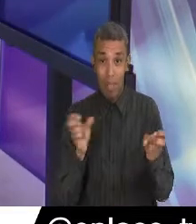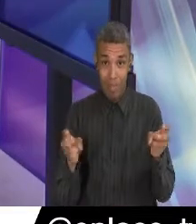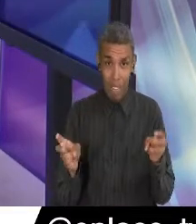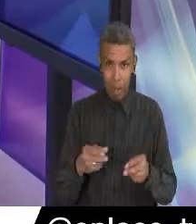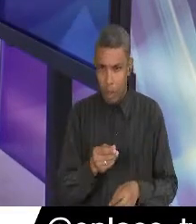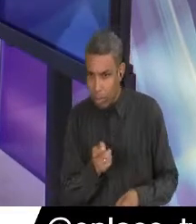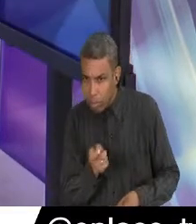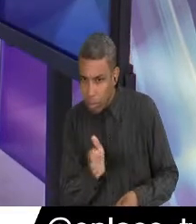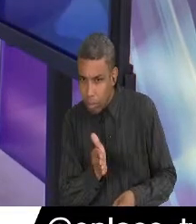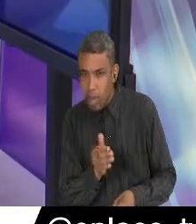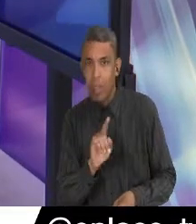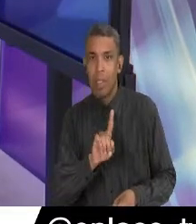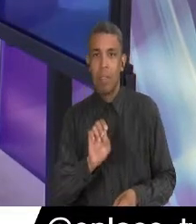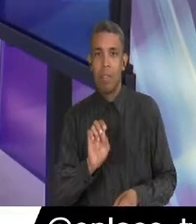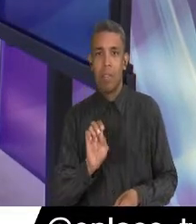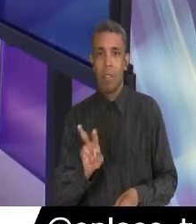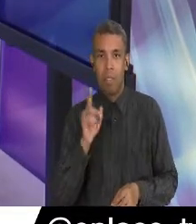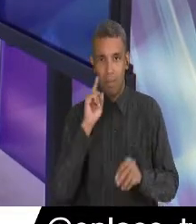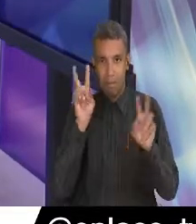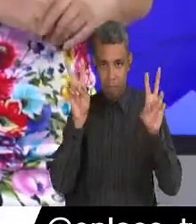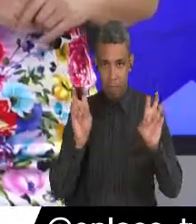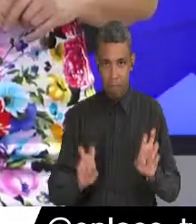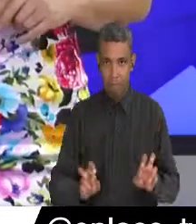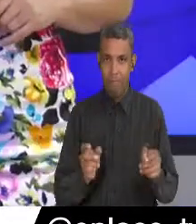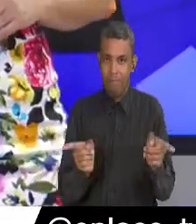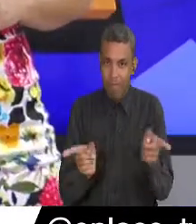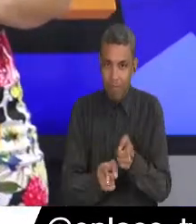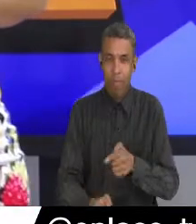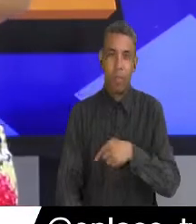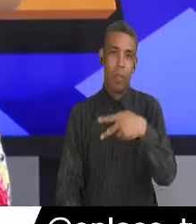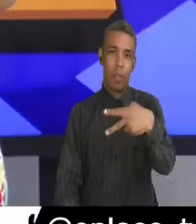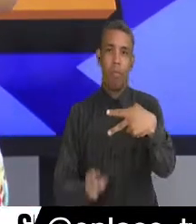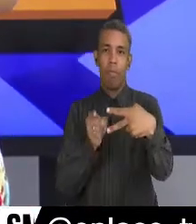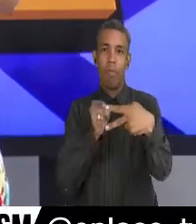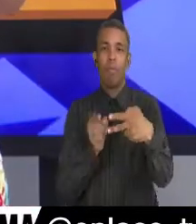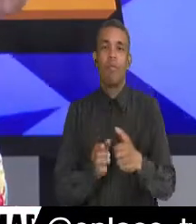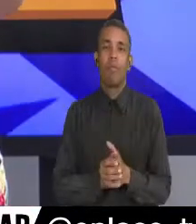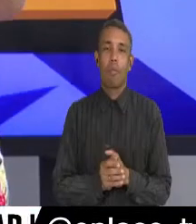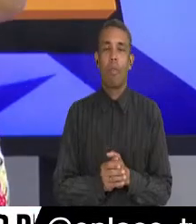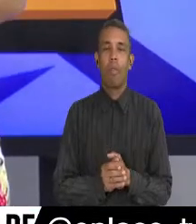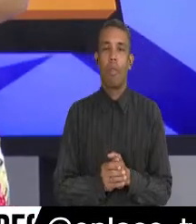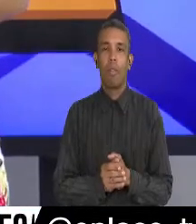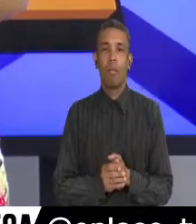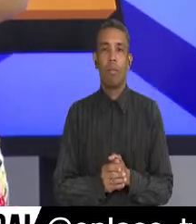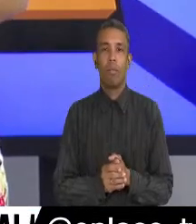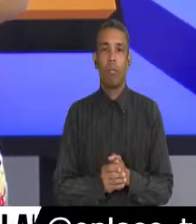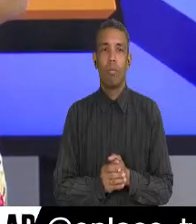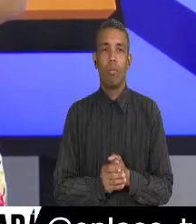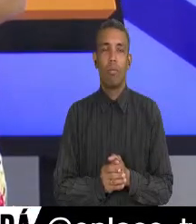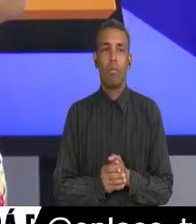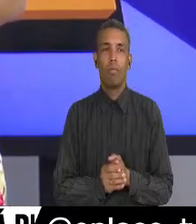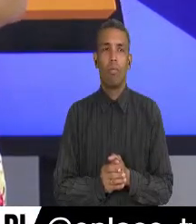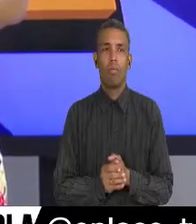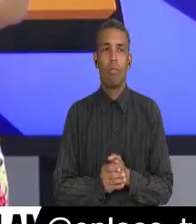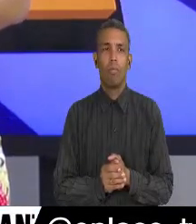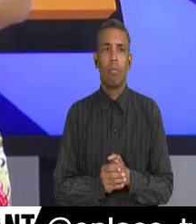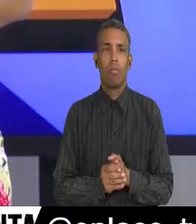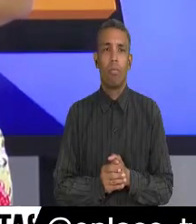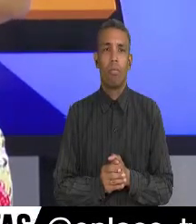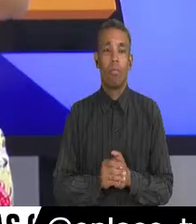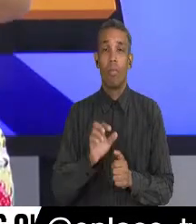canal 102. Aquí están nuestros titulares. Diferentes reacciones ha desencadenado la sanción pecuniaria impuesta por la Casa